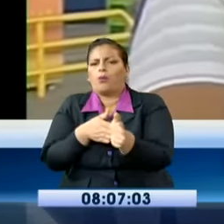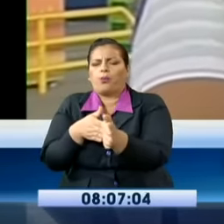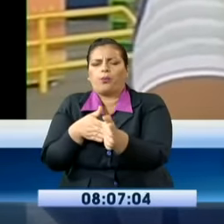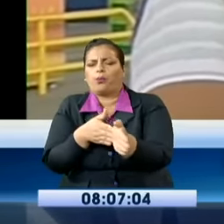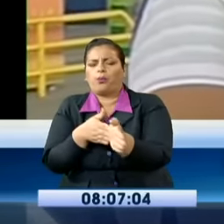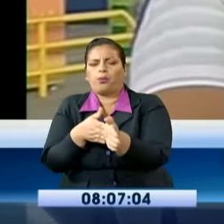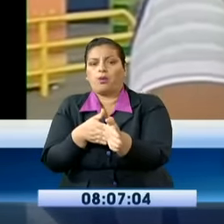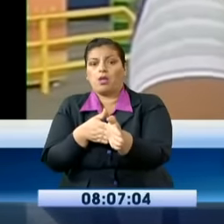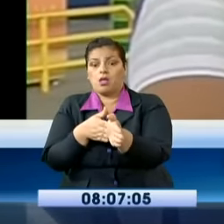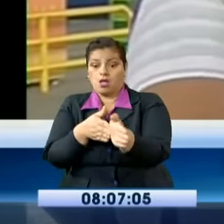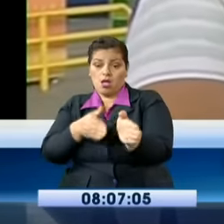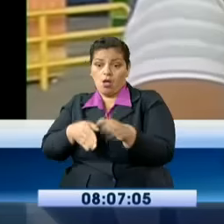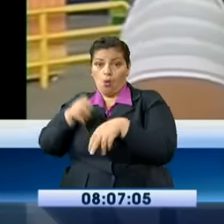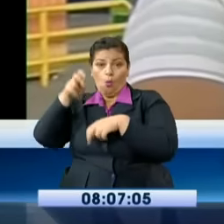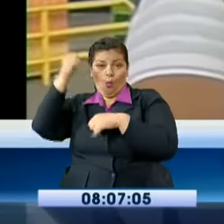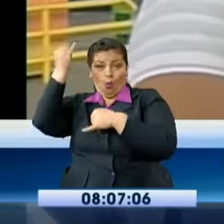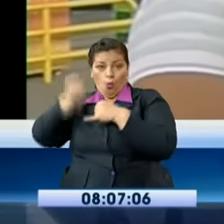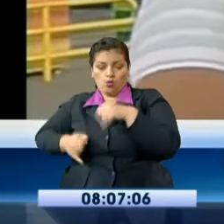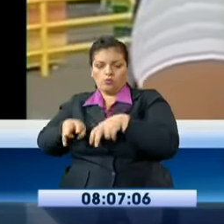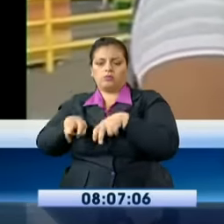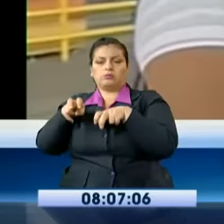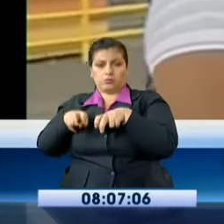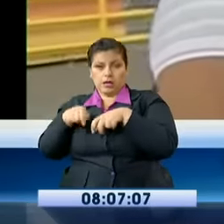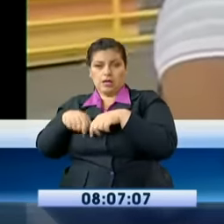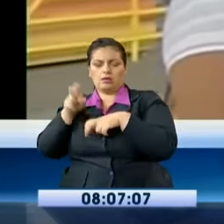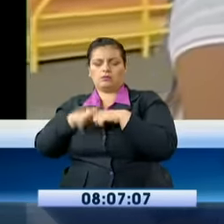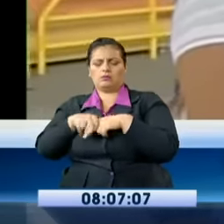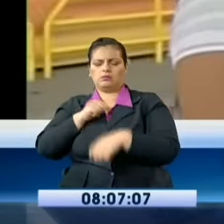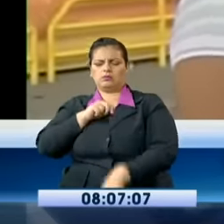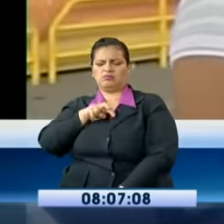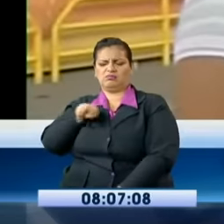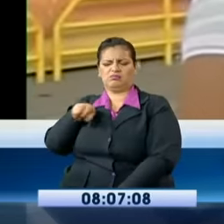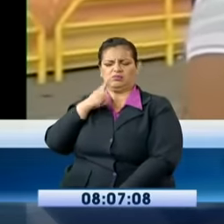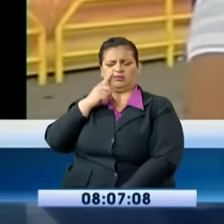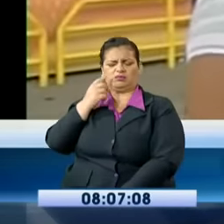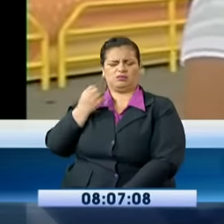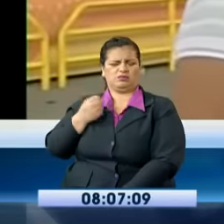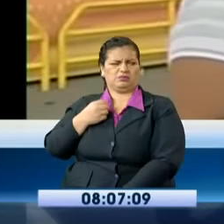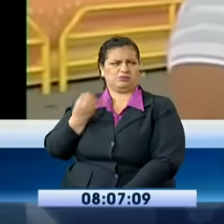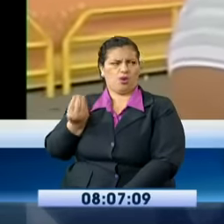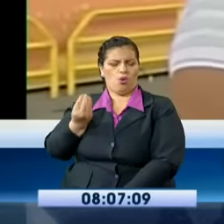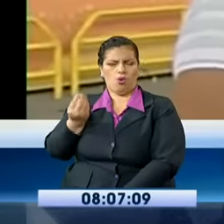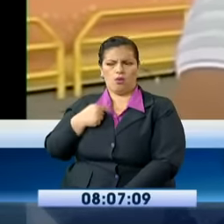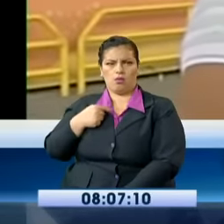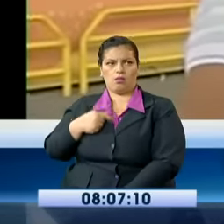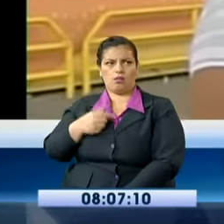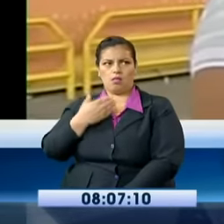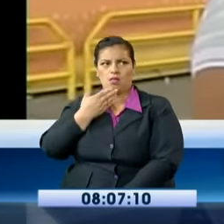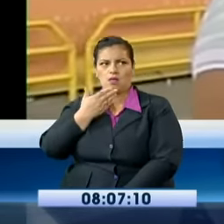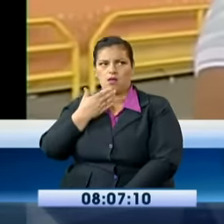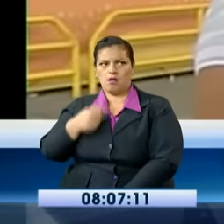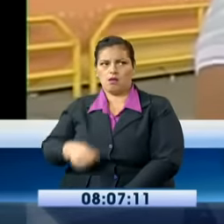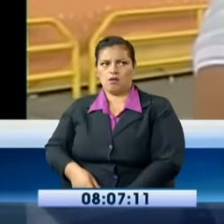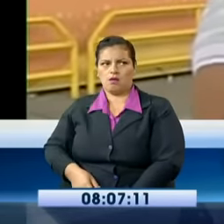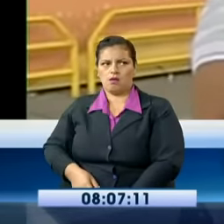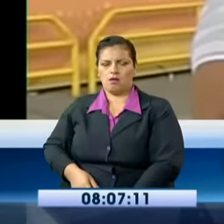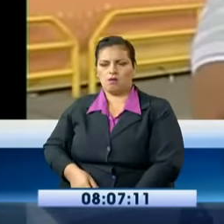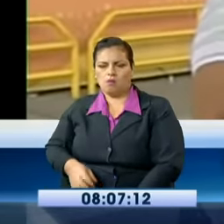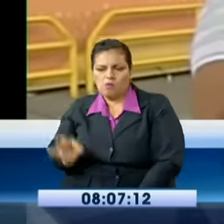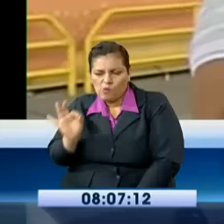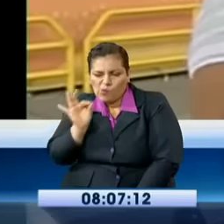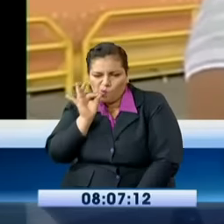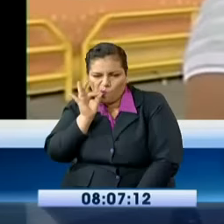que hice fue que ya llegué a mi parada para poderme bajar, porque era demasiado. Venía cada rato que con un tubito, un